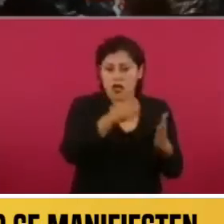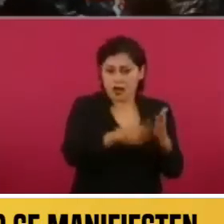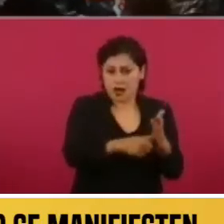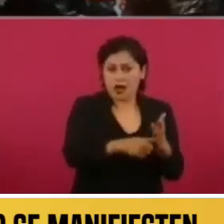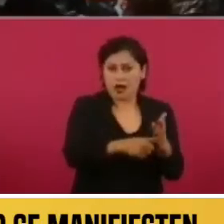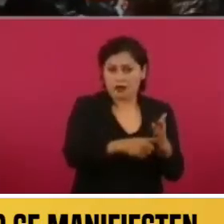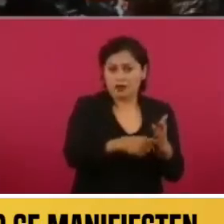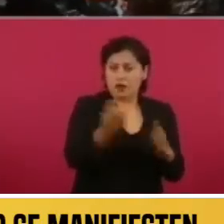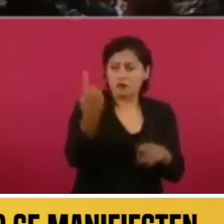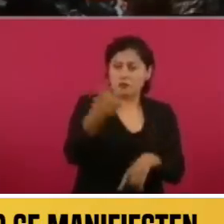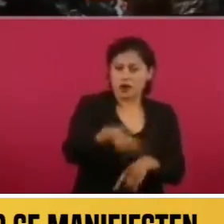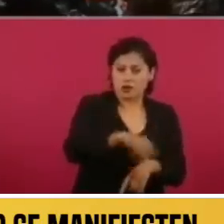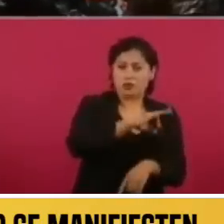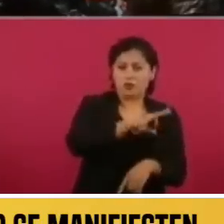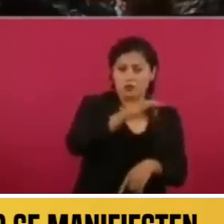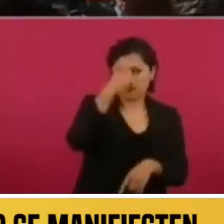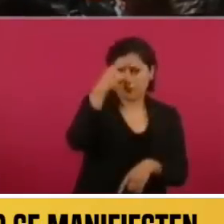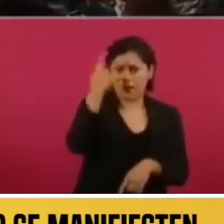para indultar,